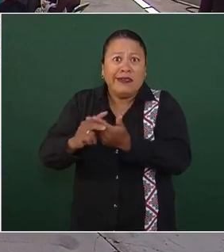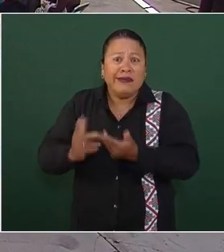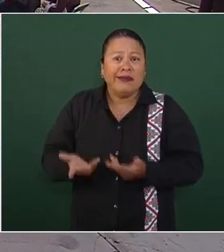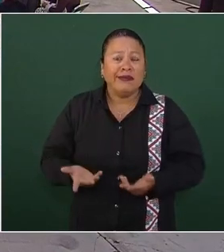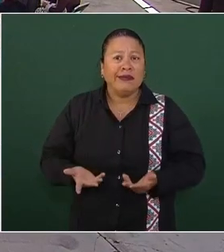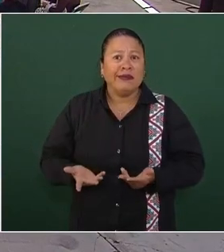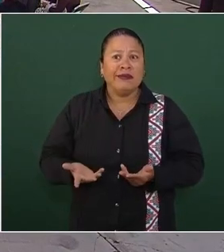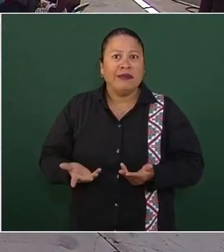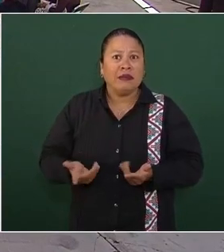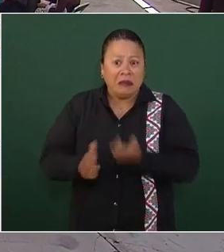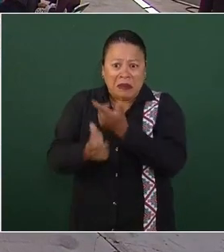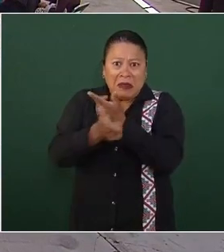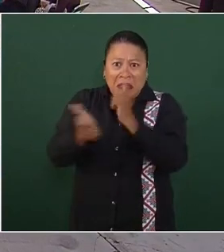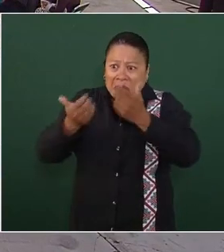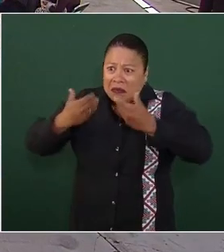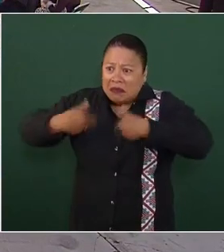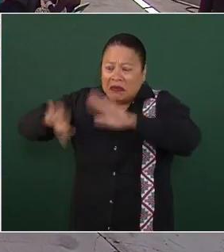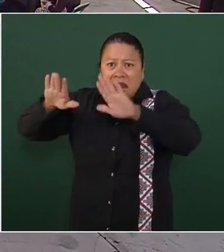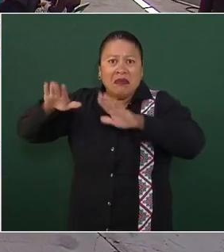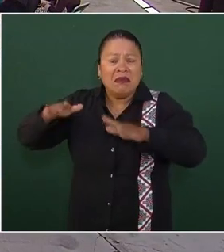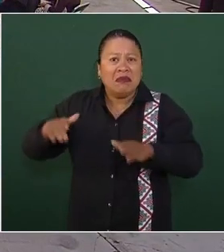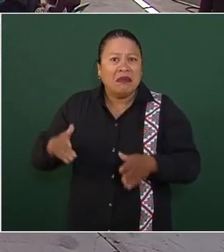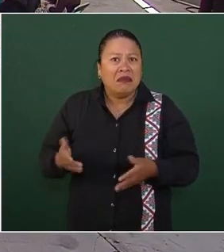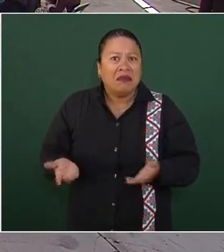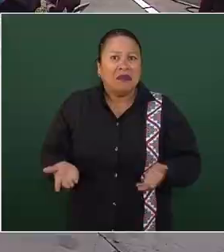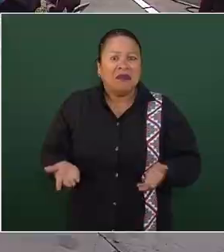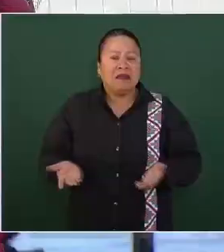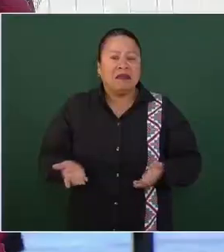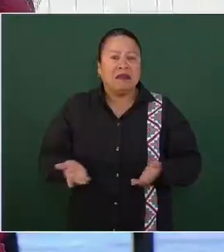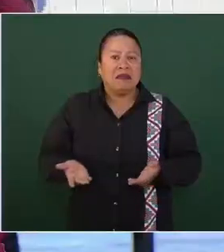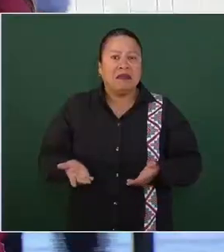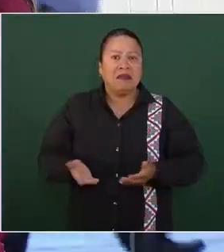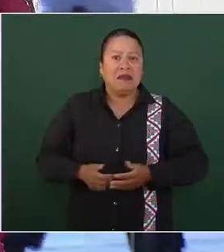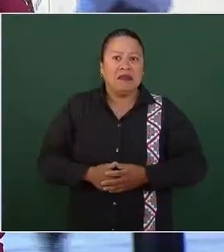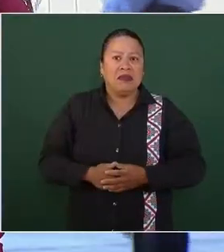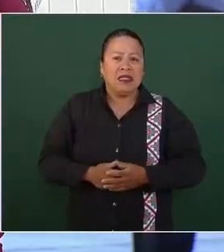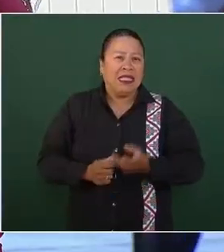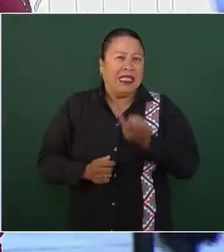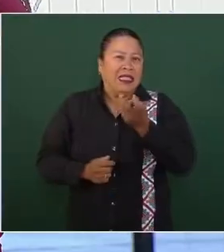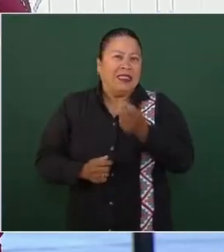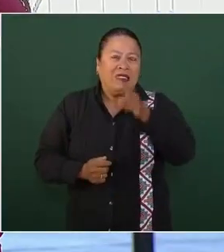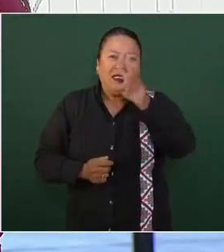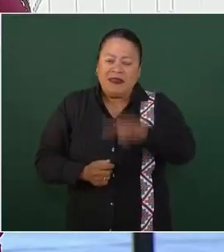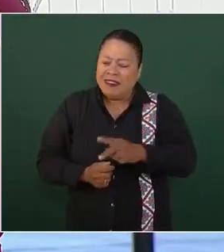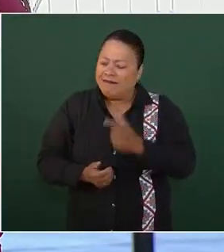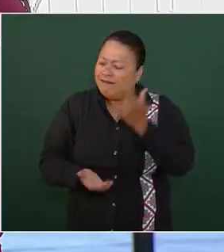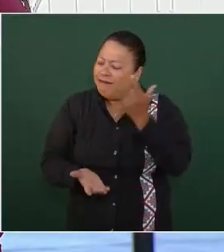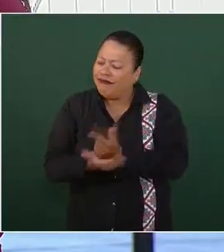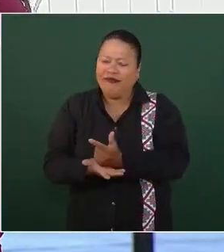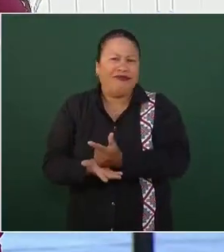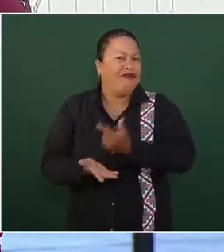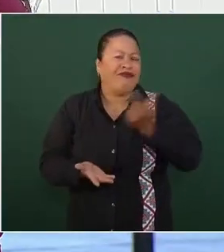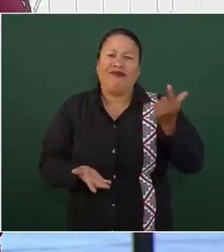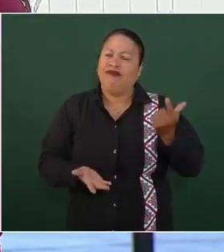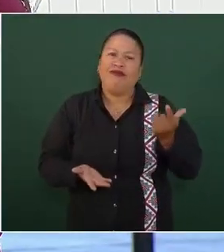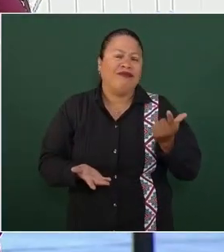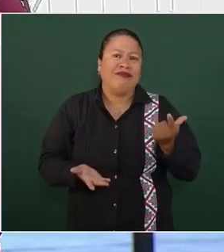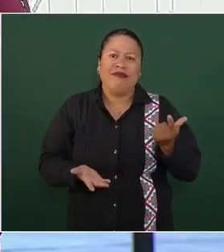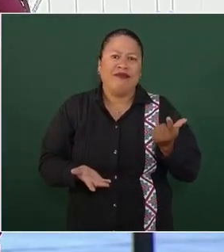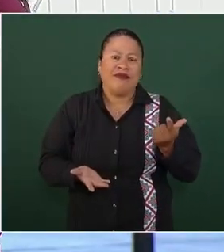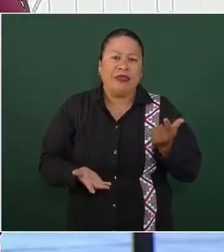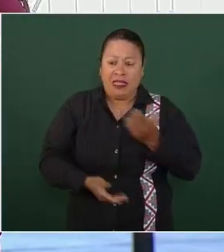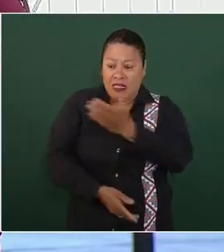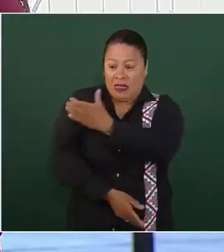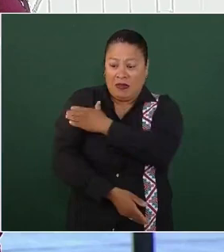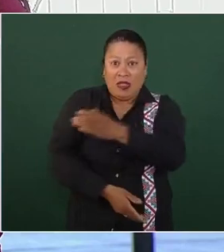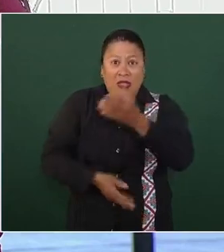lo dejó libre esto es sumamente grave porque el Poder Judicial